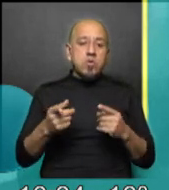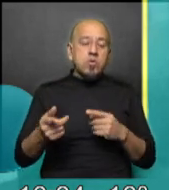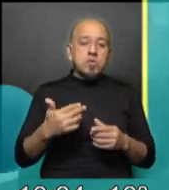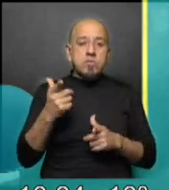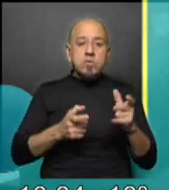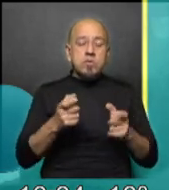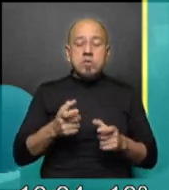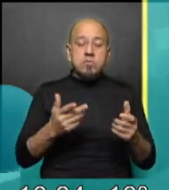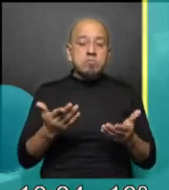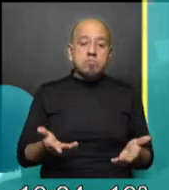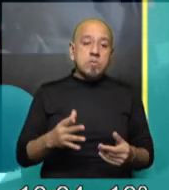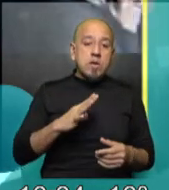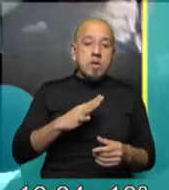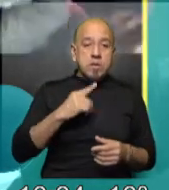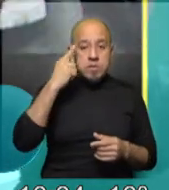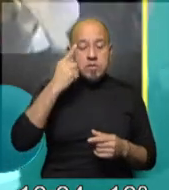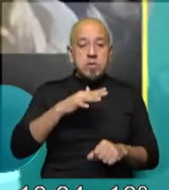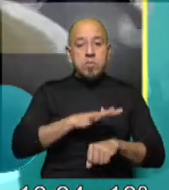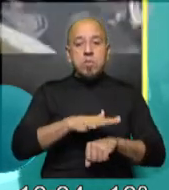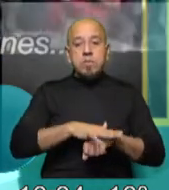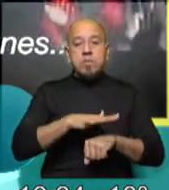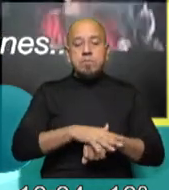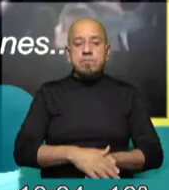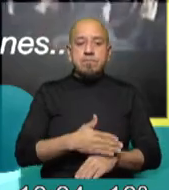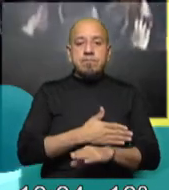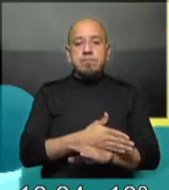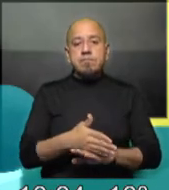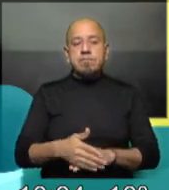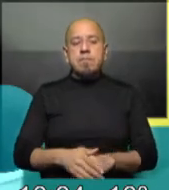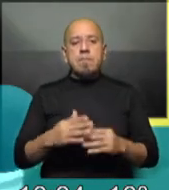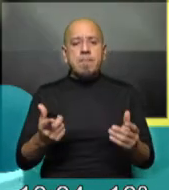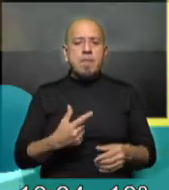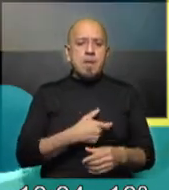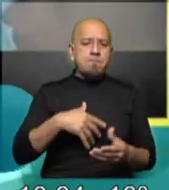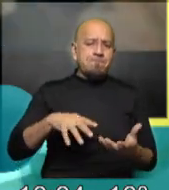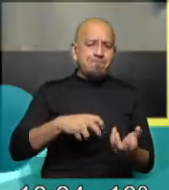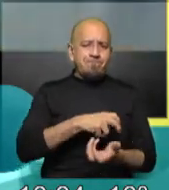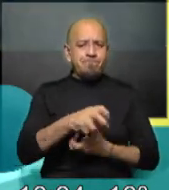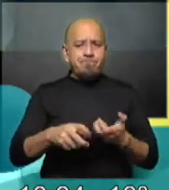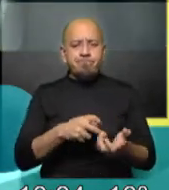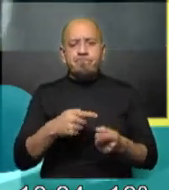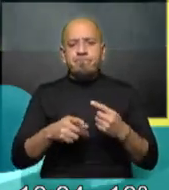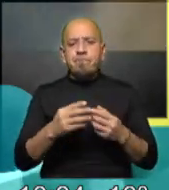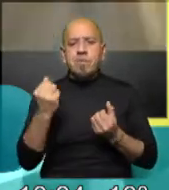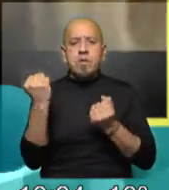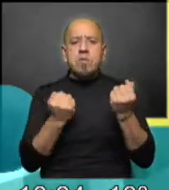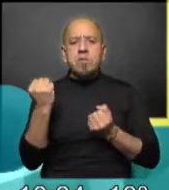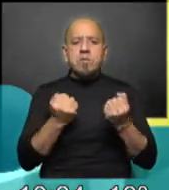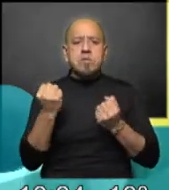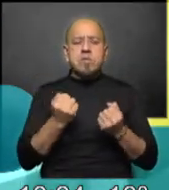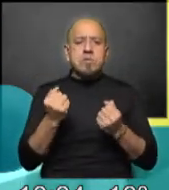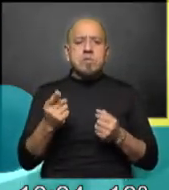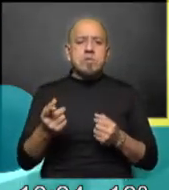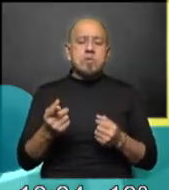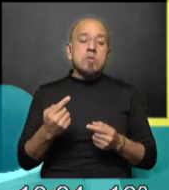de hambre. Bueno, hay que tomar decisiones en algún momento. Después vino todo el estallido social, la crisis, una crisis económica que se llevó prácticamente puesto al